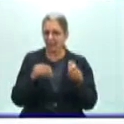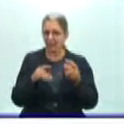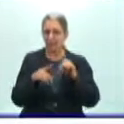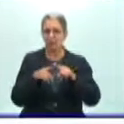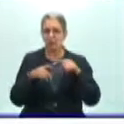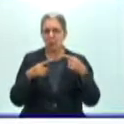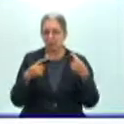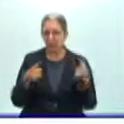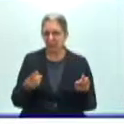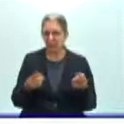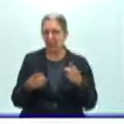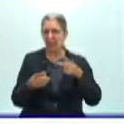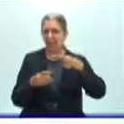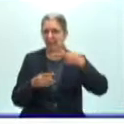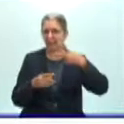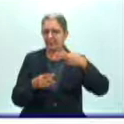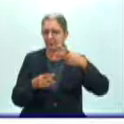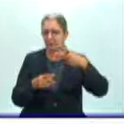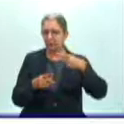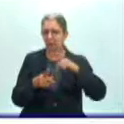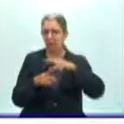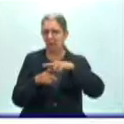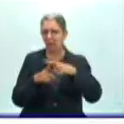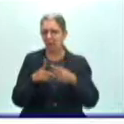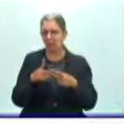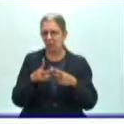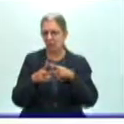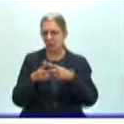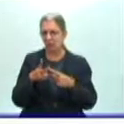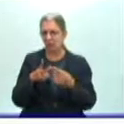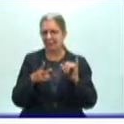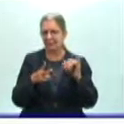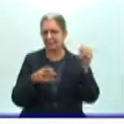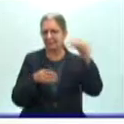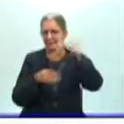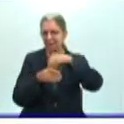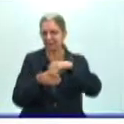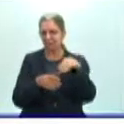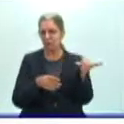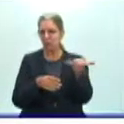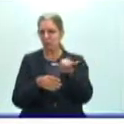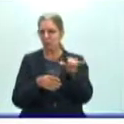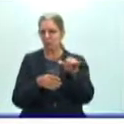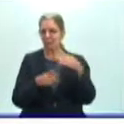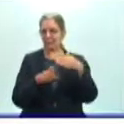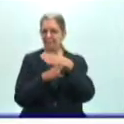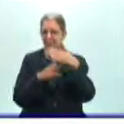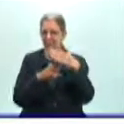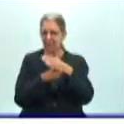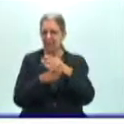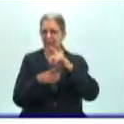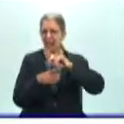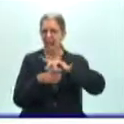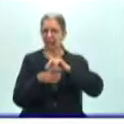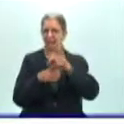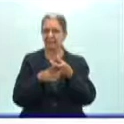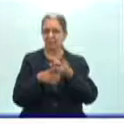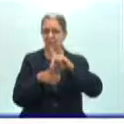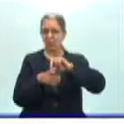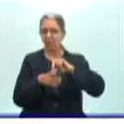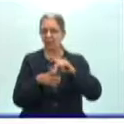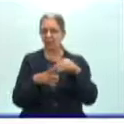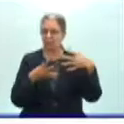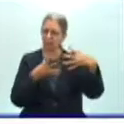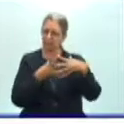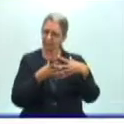fundamentación. Rápidamente verifica que hayas establecido la relación y hayas fundamentado